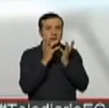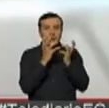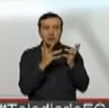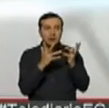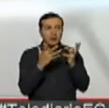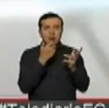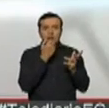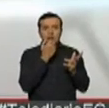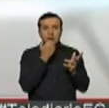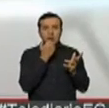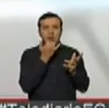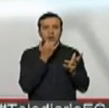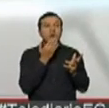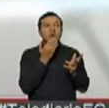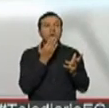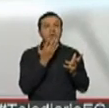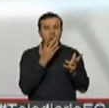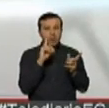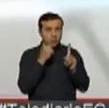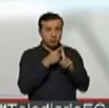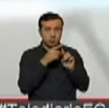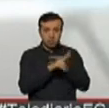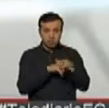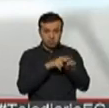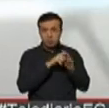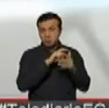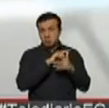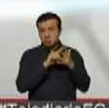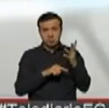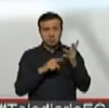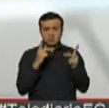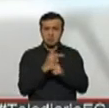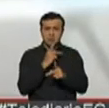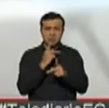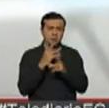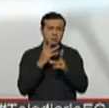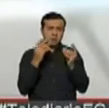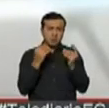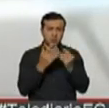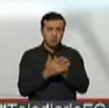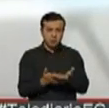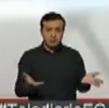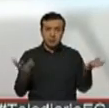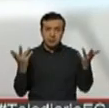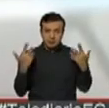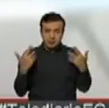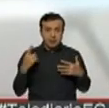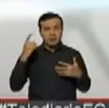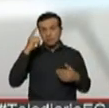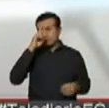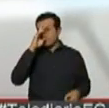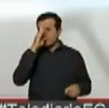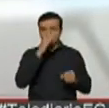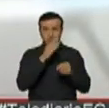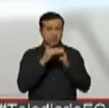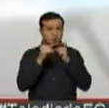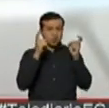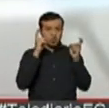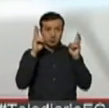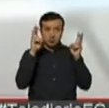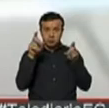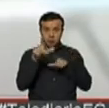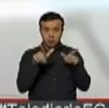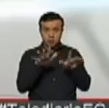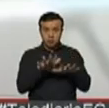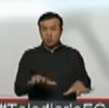constante evolución. No solamente sucede con la minería ilegal, sino con otros tipos de crimen organizado. Y como Estado, nuestra meta es buscar controlar estos